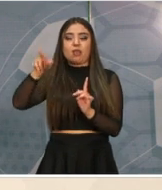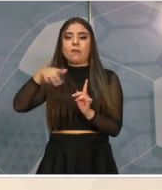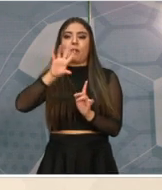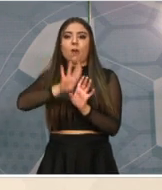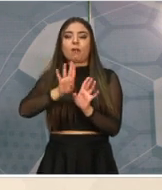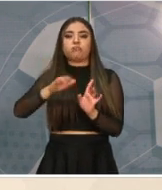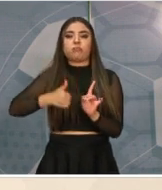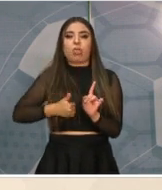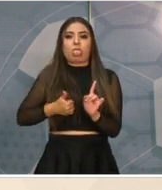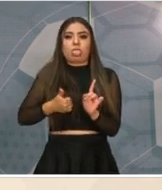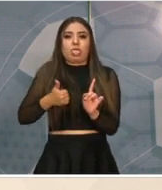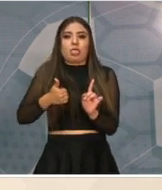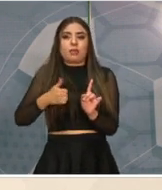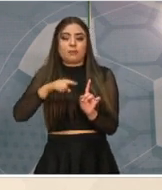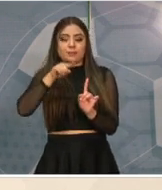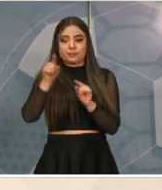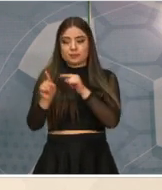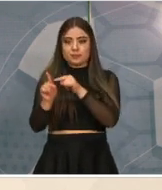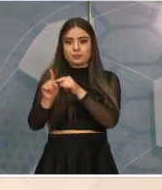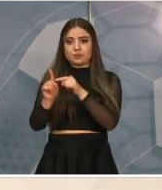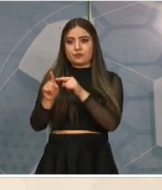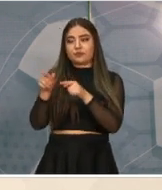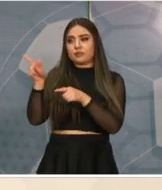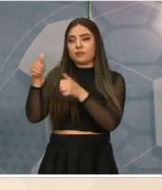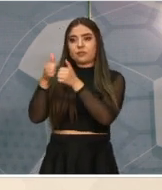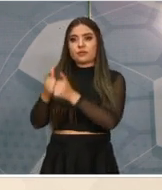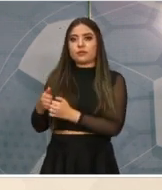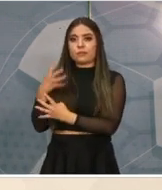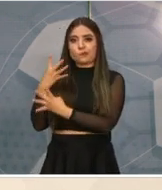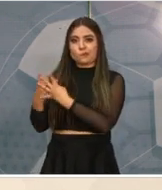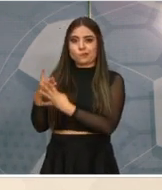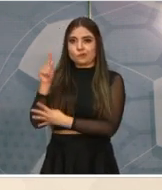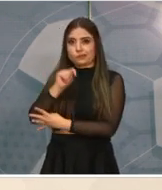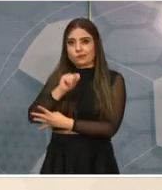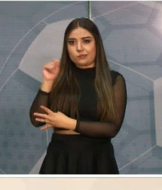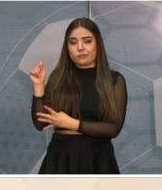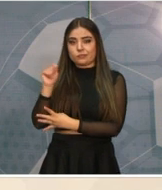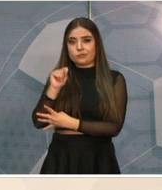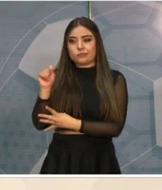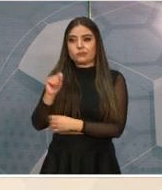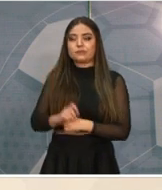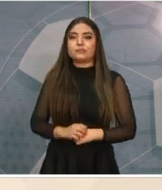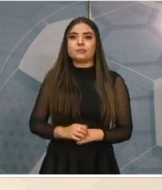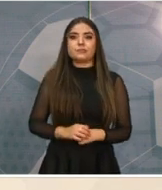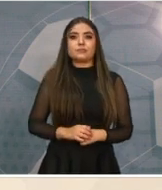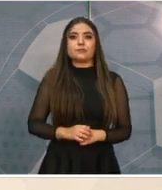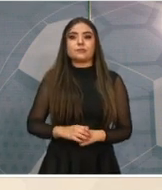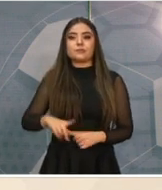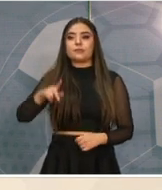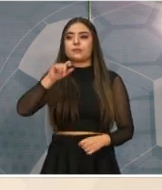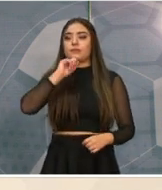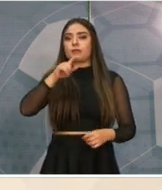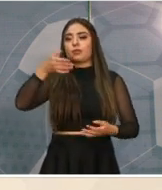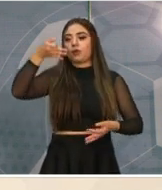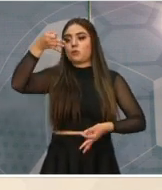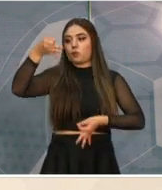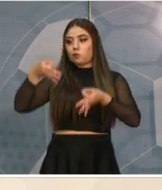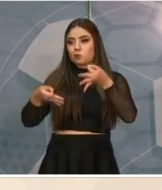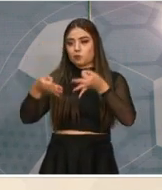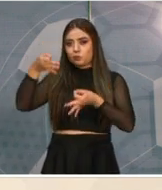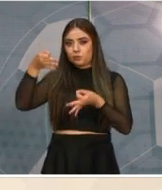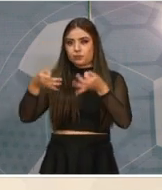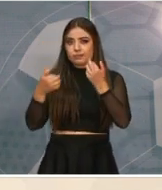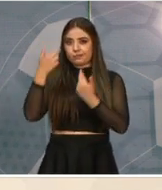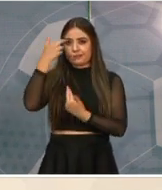recluido en el cereso de torreón y en el centro de justicia penal llevaron a cabo la audiencia inicial de